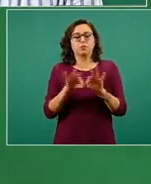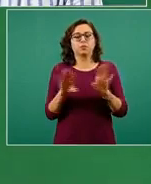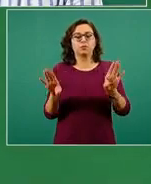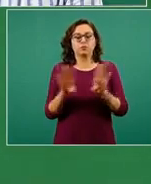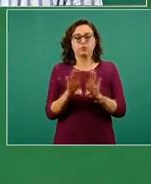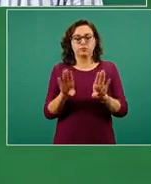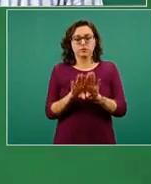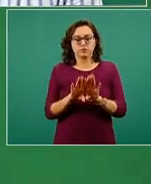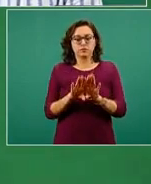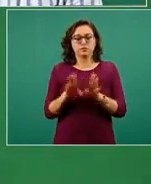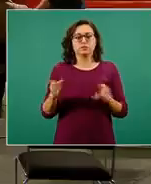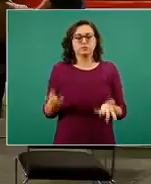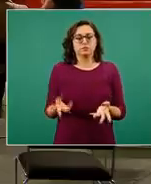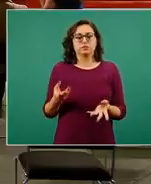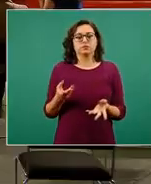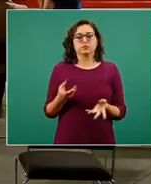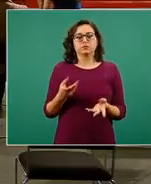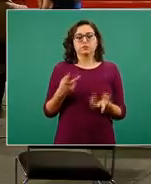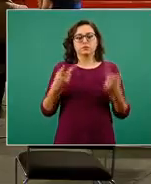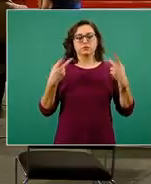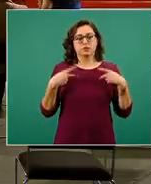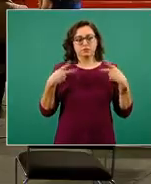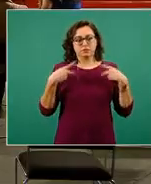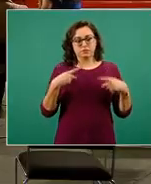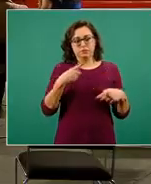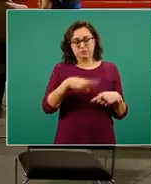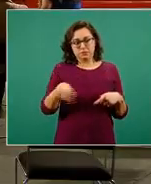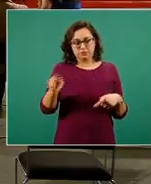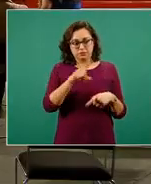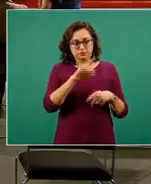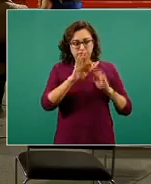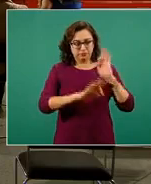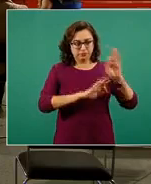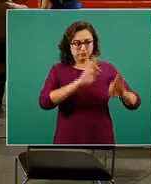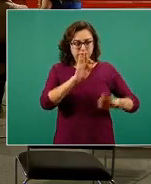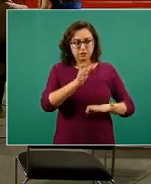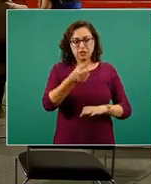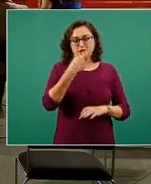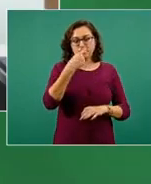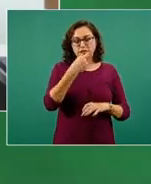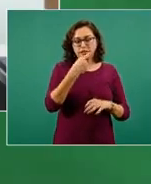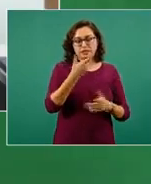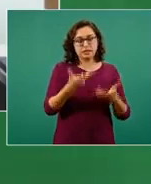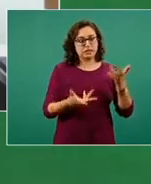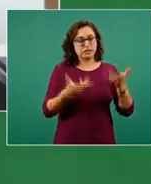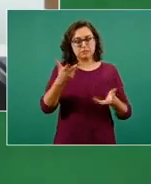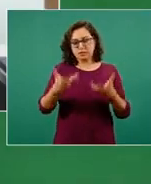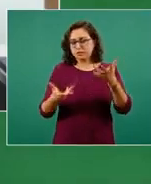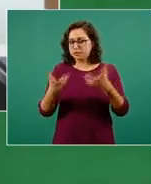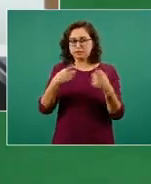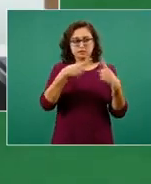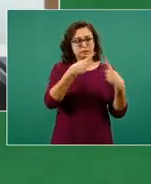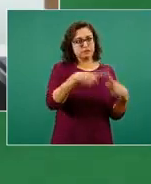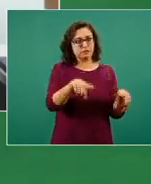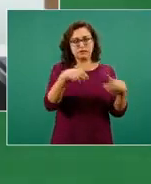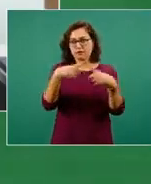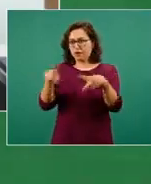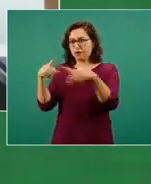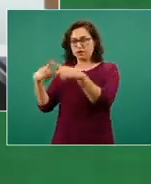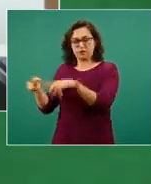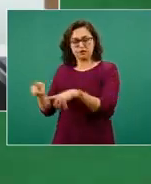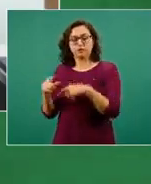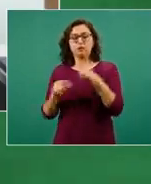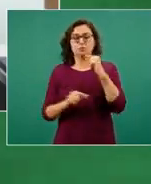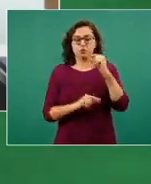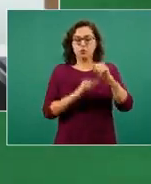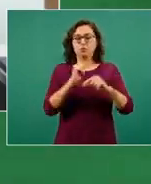a unificar los tratamientos a nivel de atención primaria de la salud, porque diferían mucho los tratamientos dependiendo la etapa. Esto lo hemos ido consolidando poco